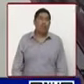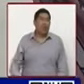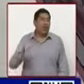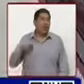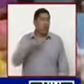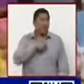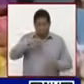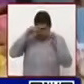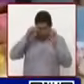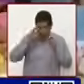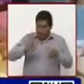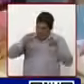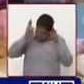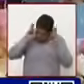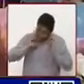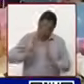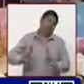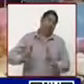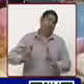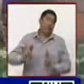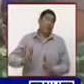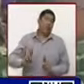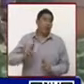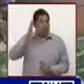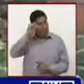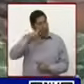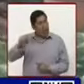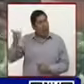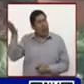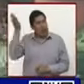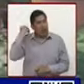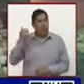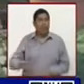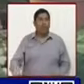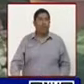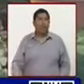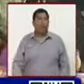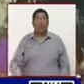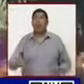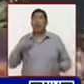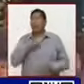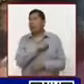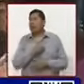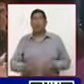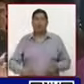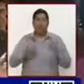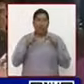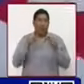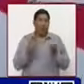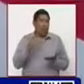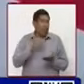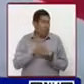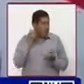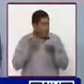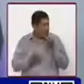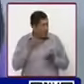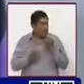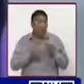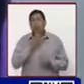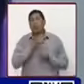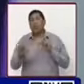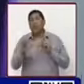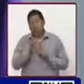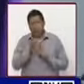Estamos rindiendo homenaje para ellos especialmente. Queremos un poco revalorizar la cultura.